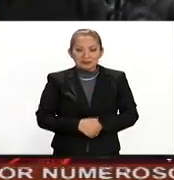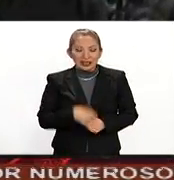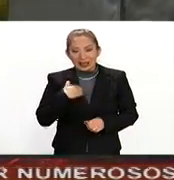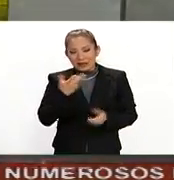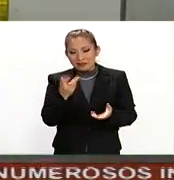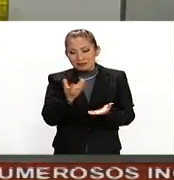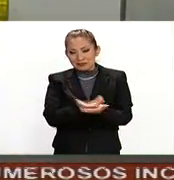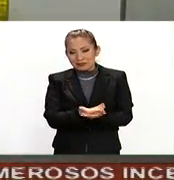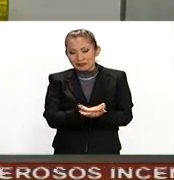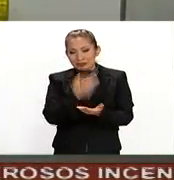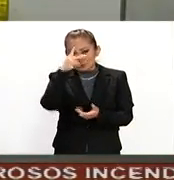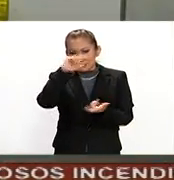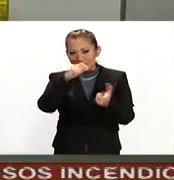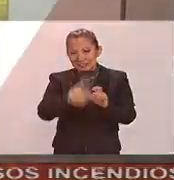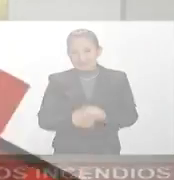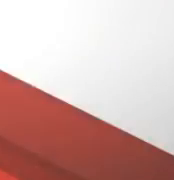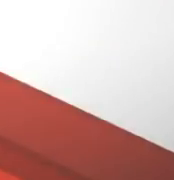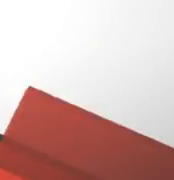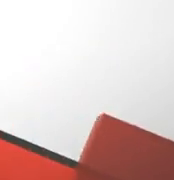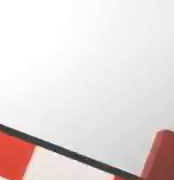pausa. Esto es México al Día.